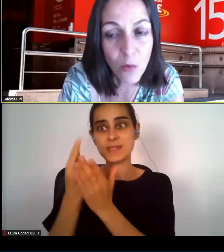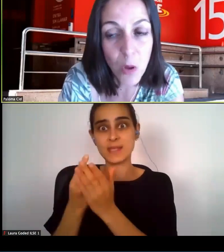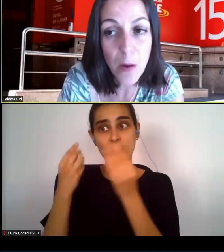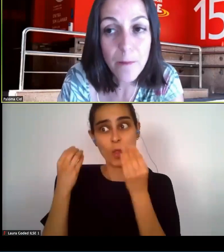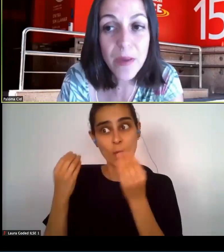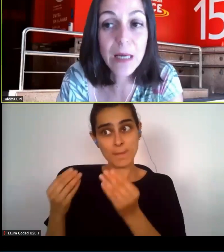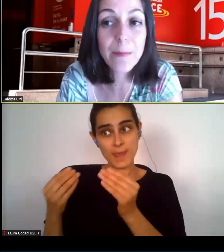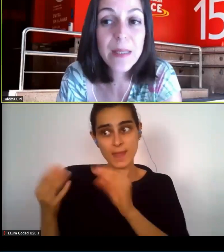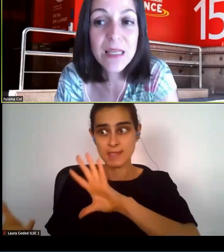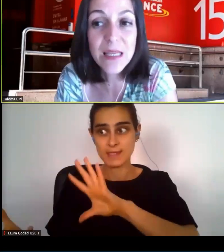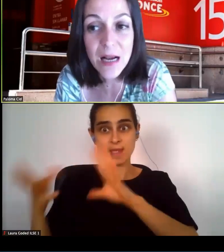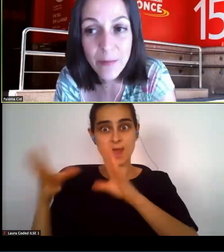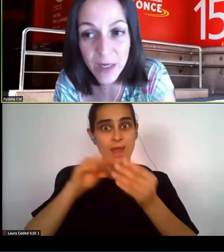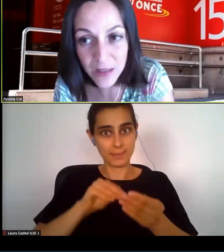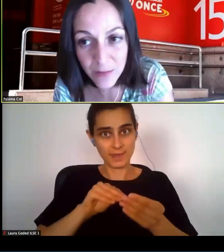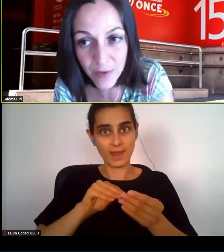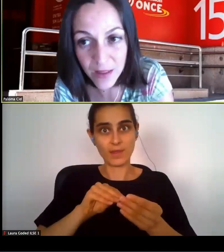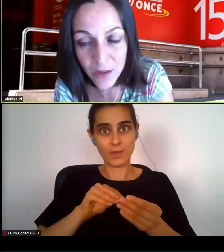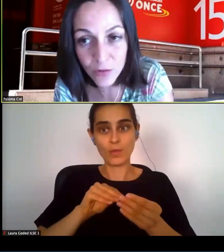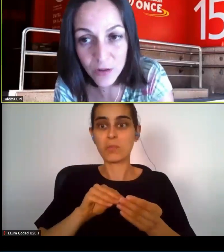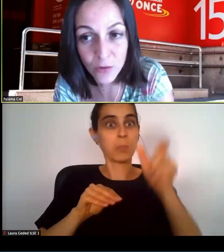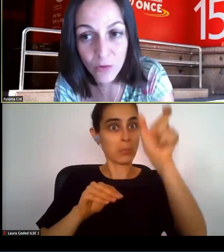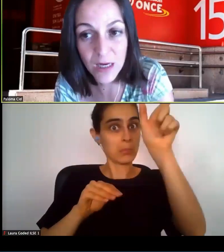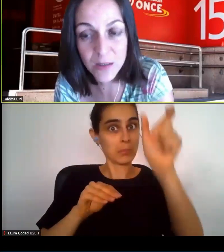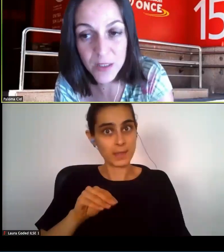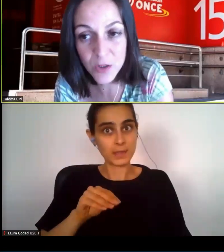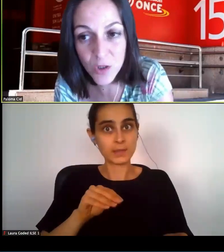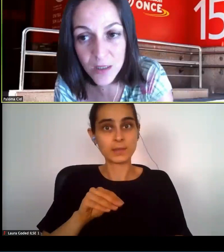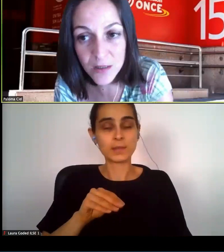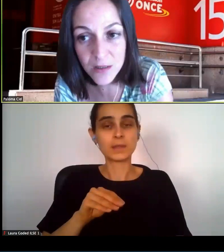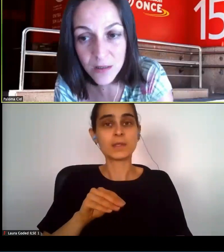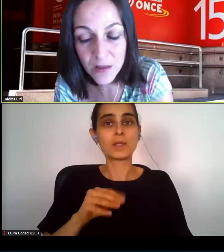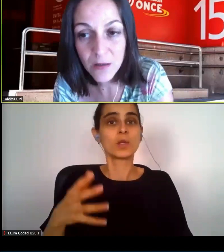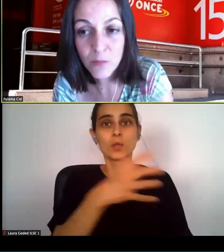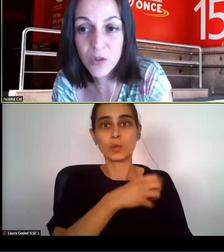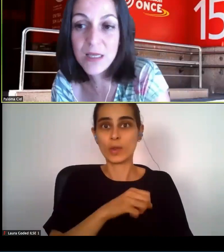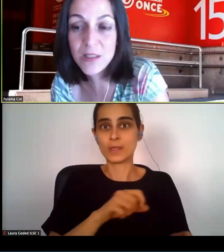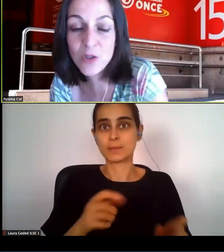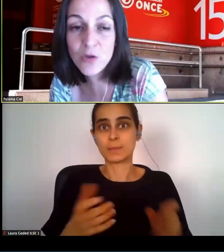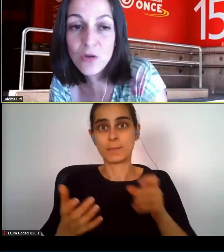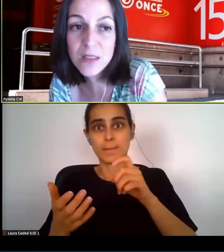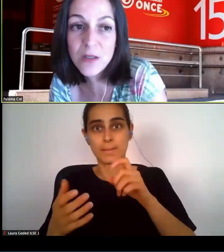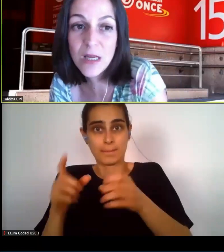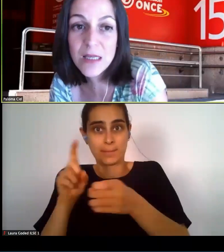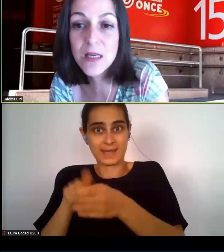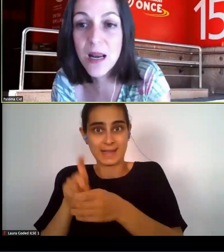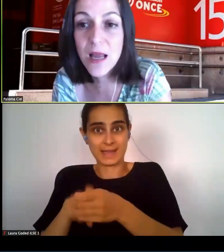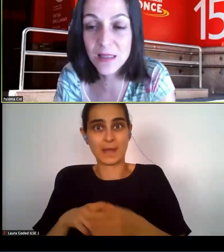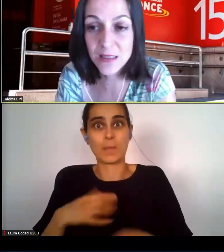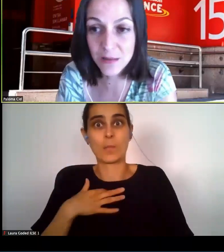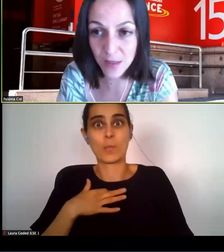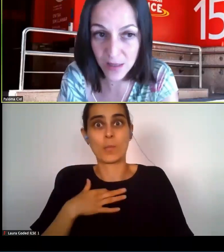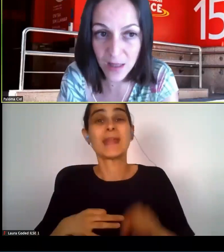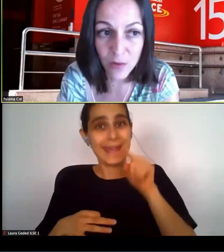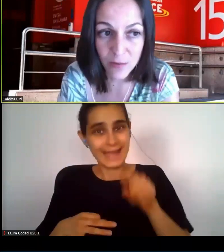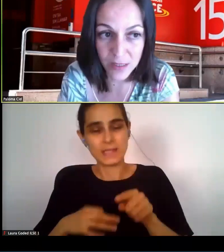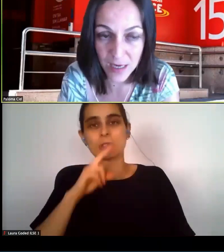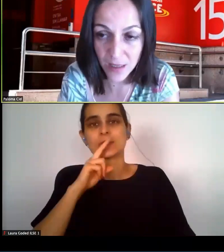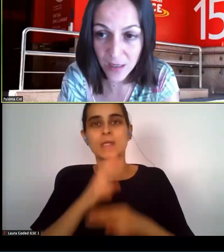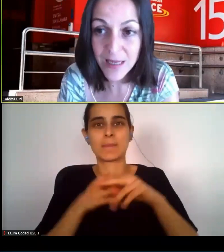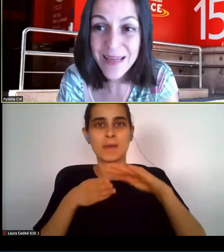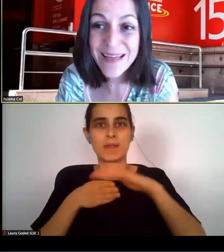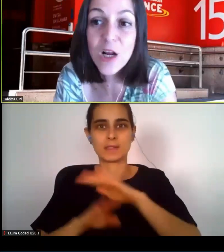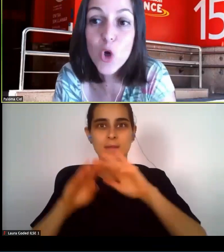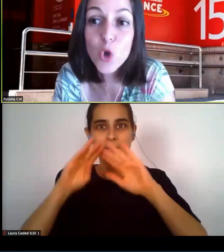adaptado, permitiría la participación de todas las personas, pues eso es lo que es la accesibilidad